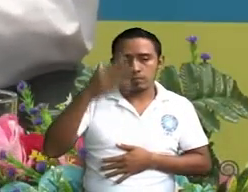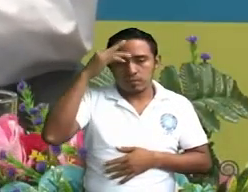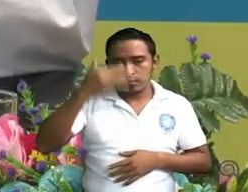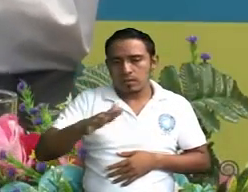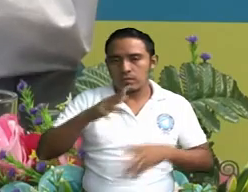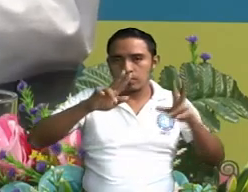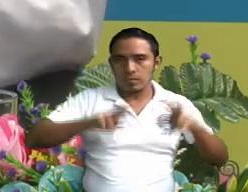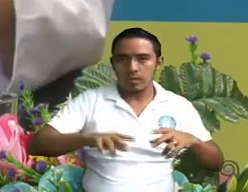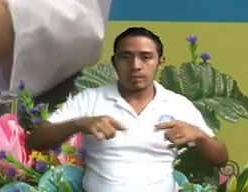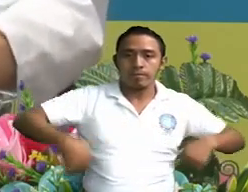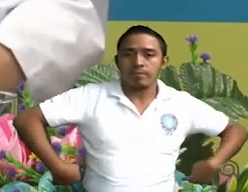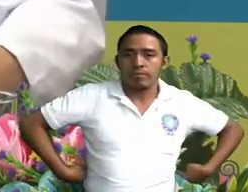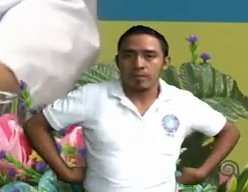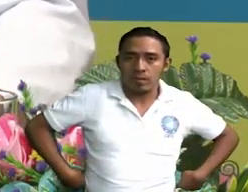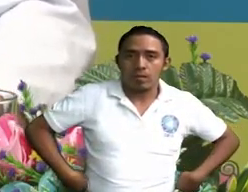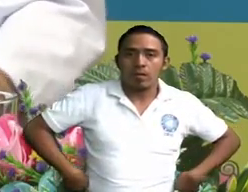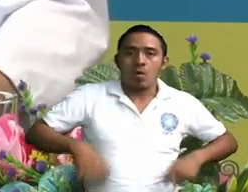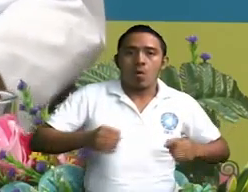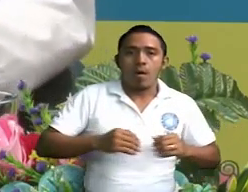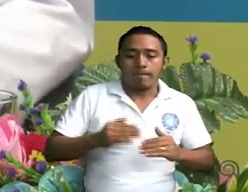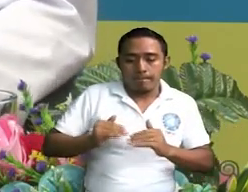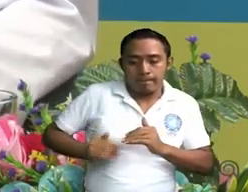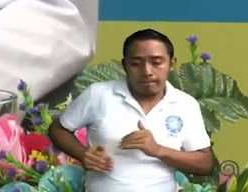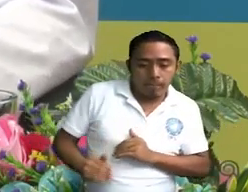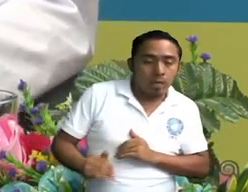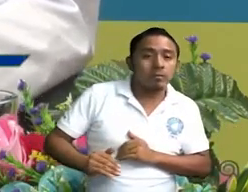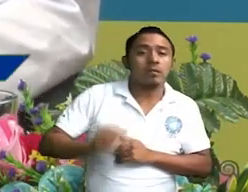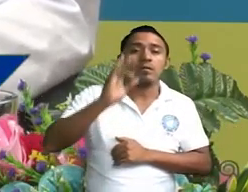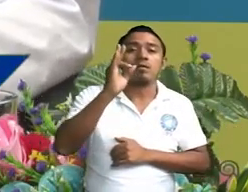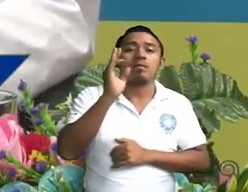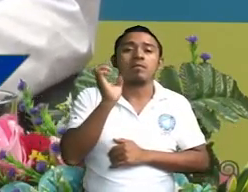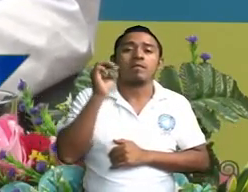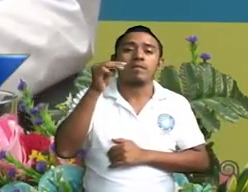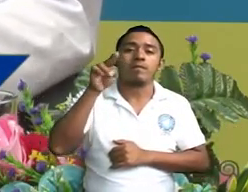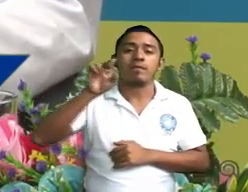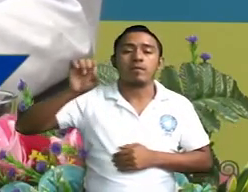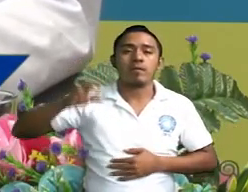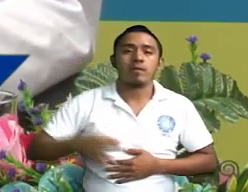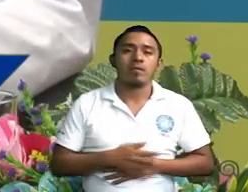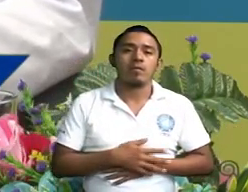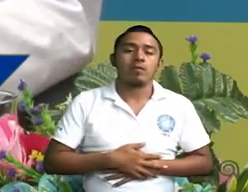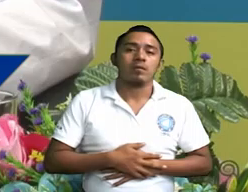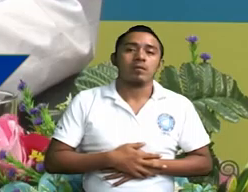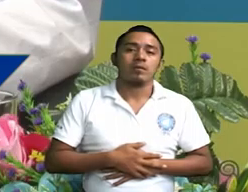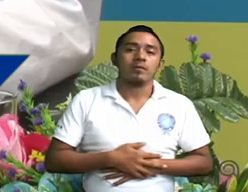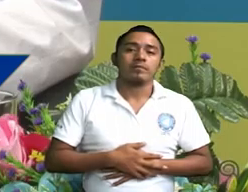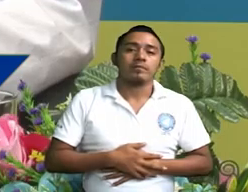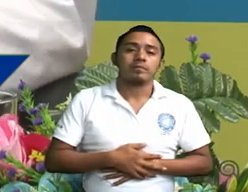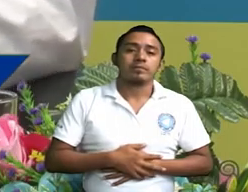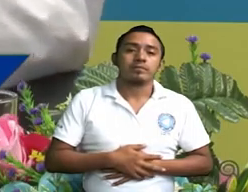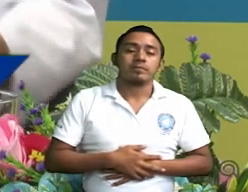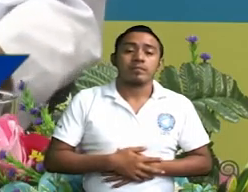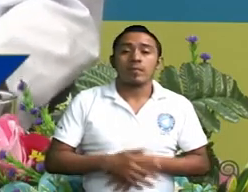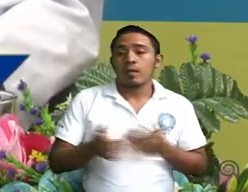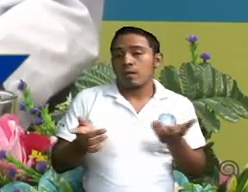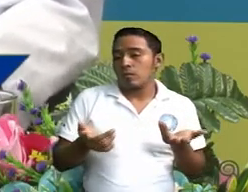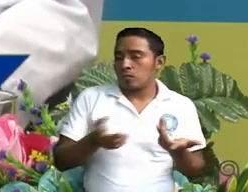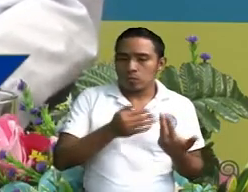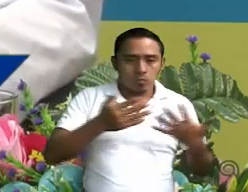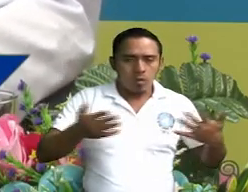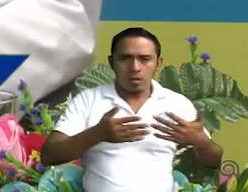si el trauma es de la cadera o de la parte más baja del fémur. Cuando no se trata de